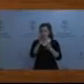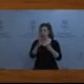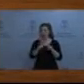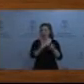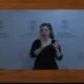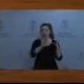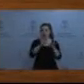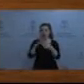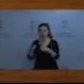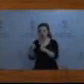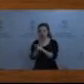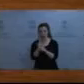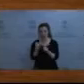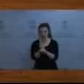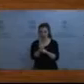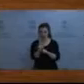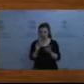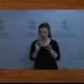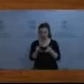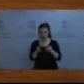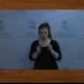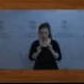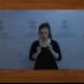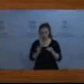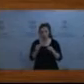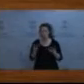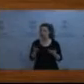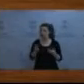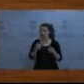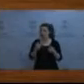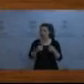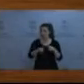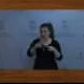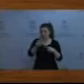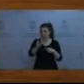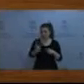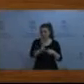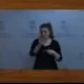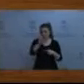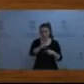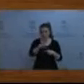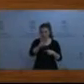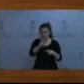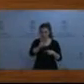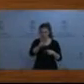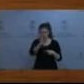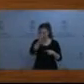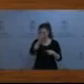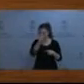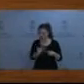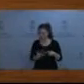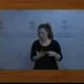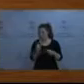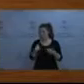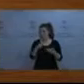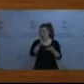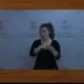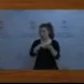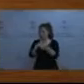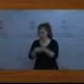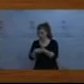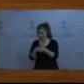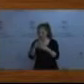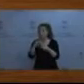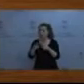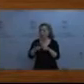trabajo. Y, precisamente, el próximo día 3 de junio, si la memoria no me falla, según el cronograma, se presentará el